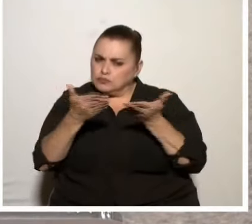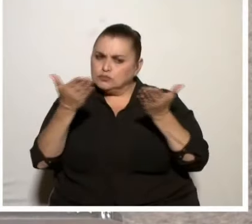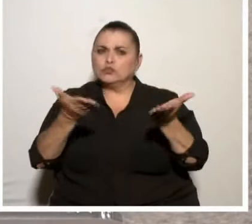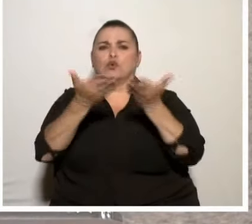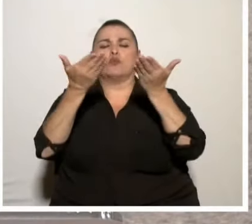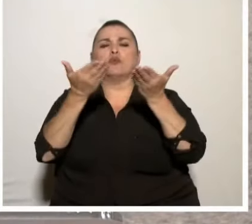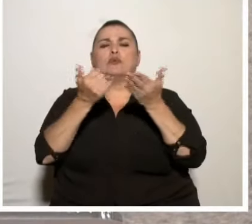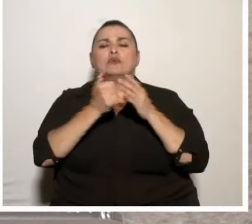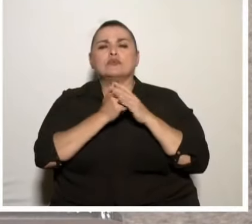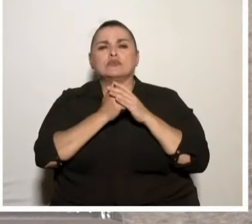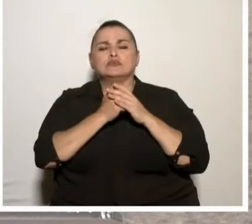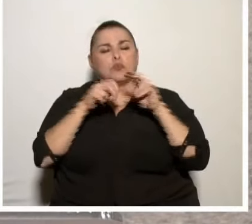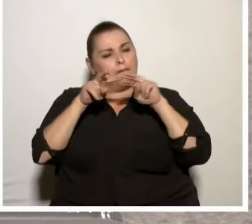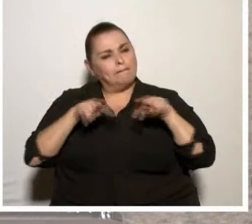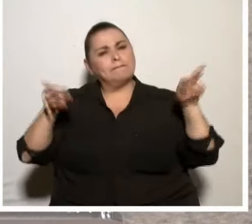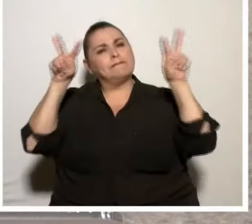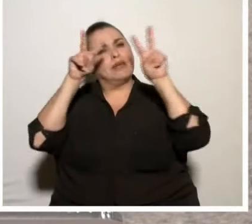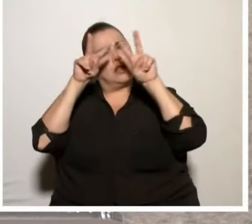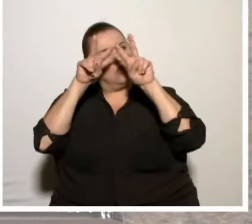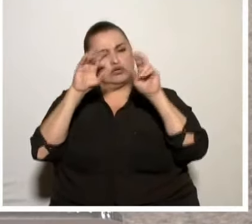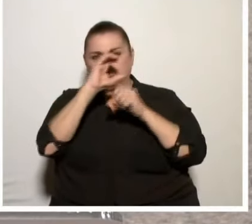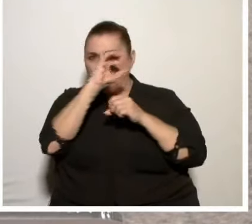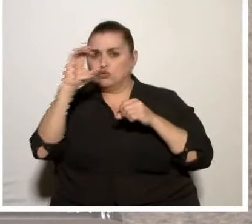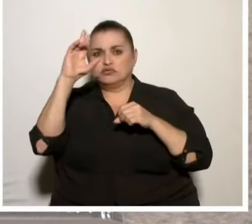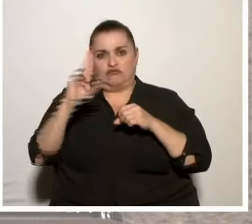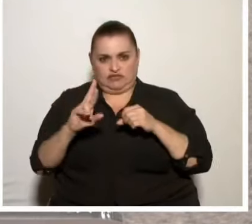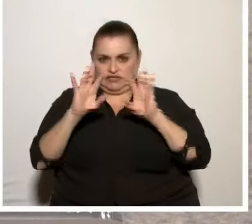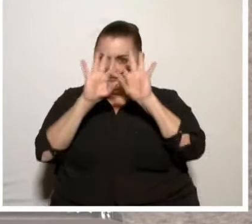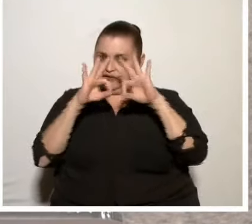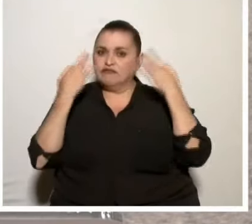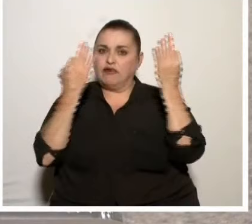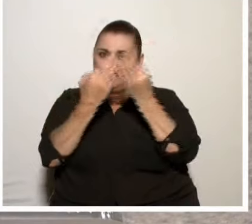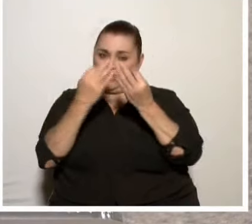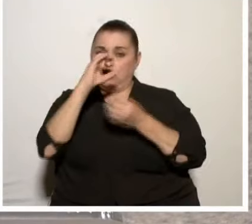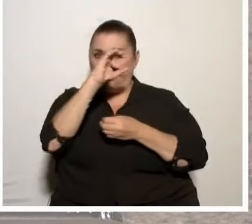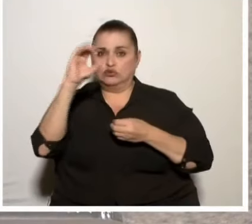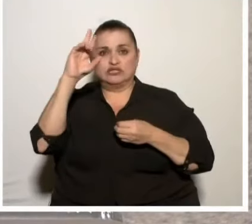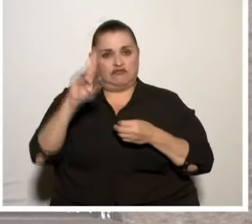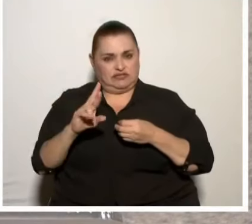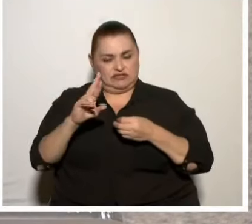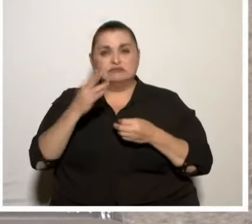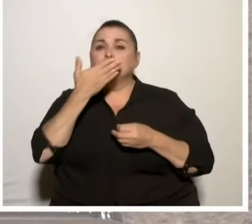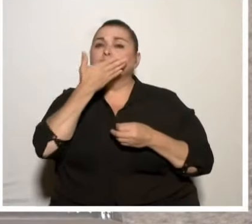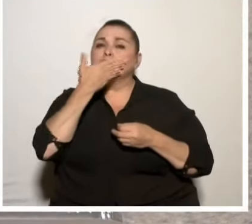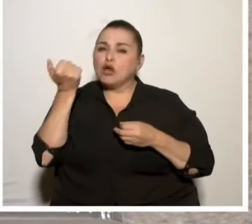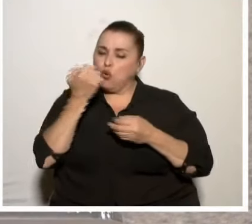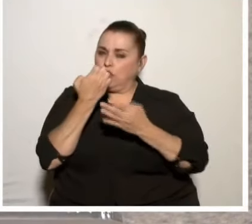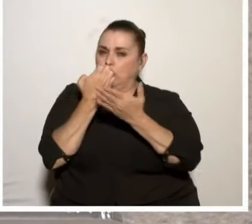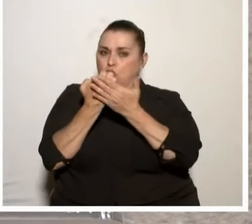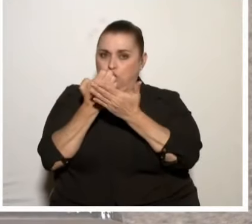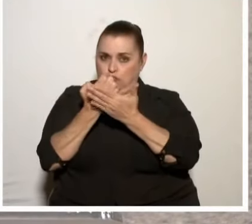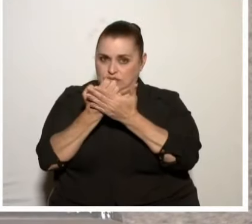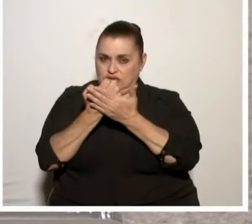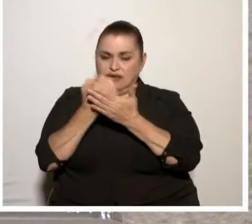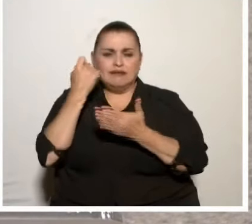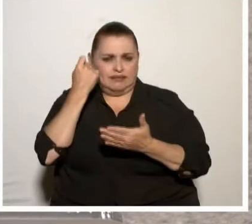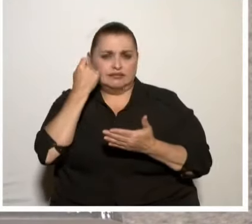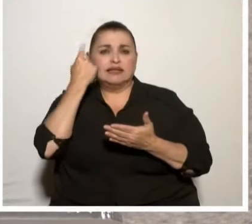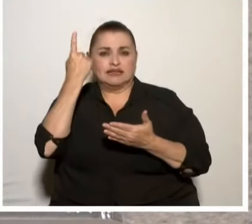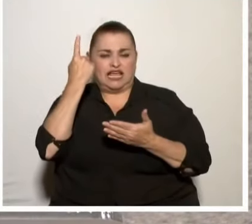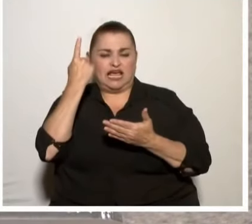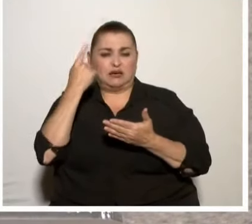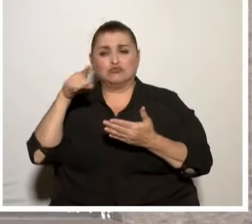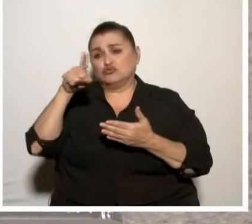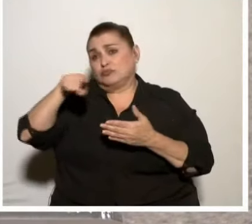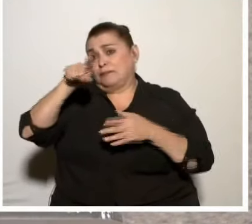promover los valores costarricenses, la familia costarricense, una mejor economía. Y entendemos al que no